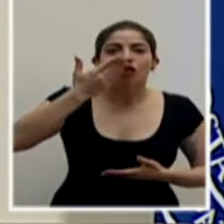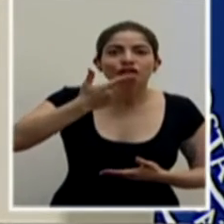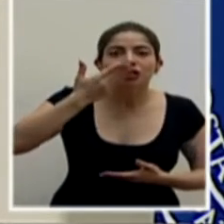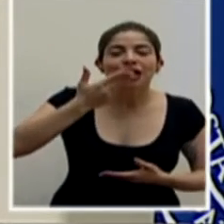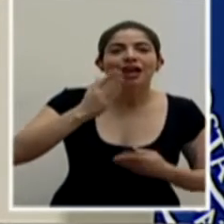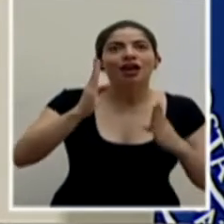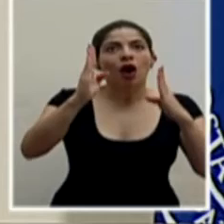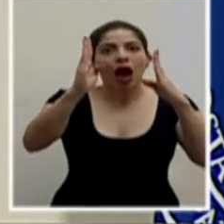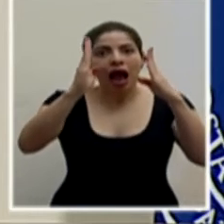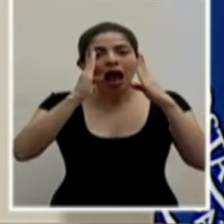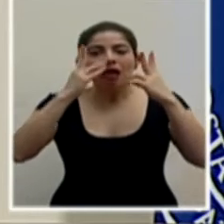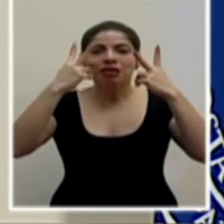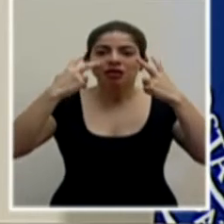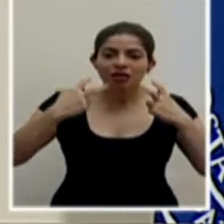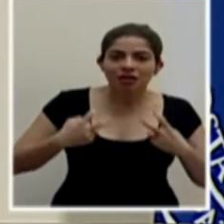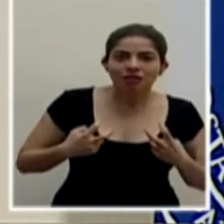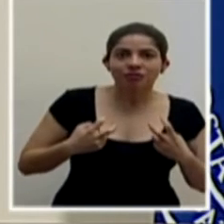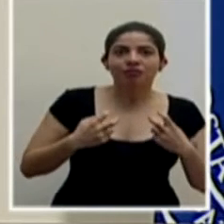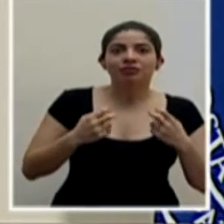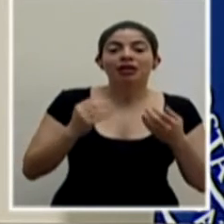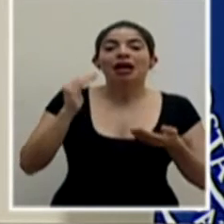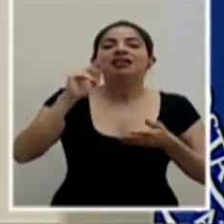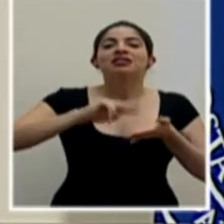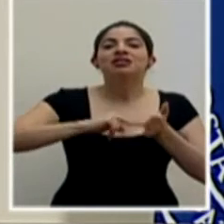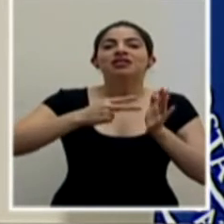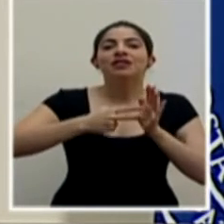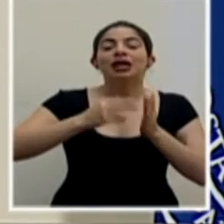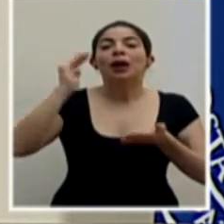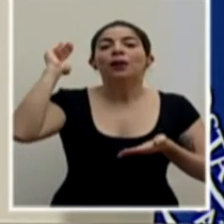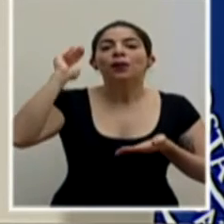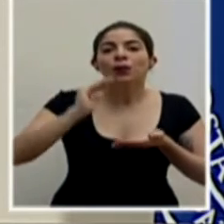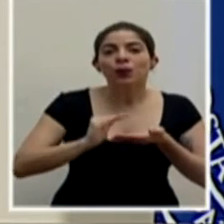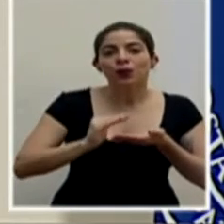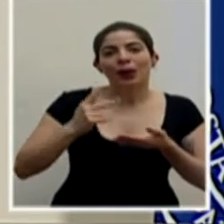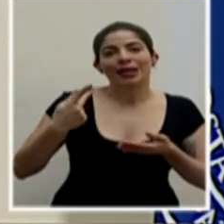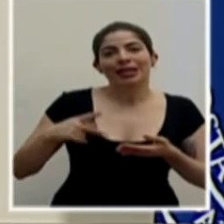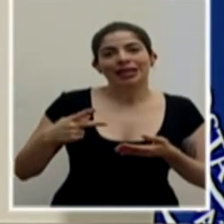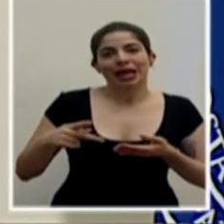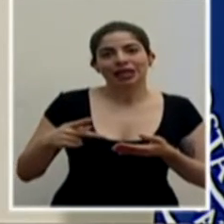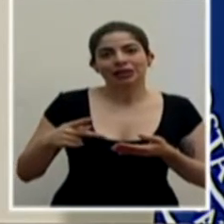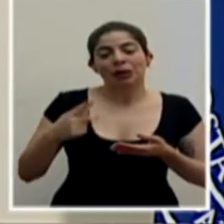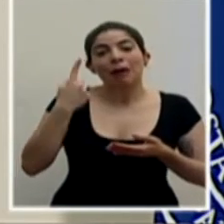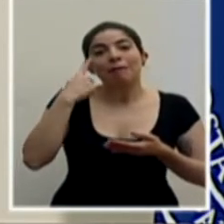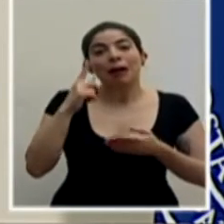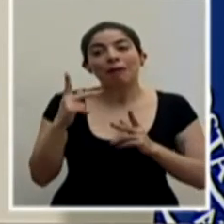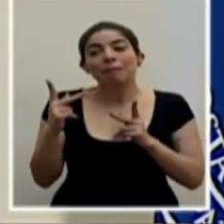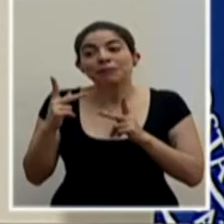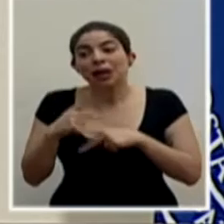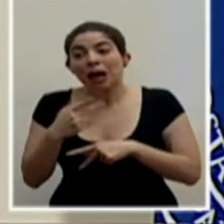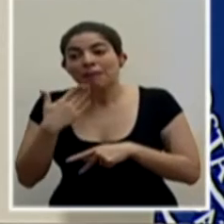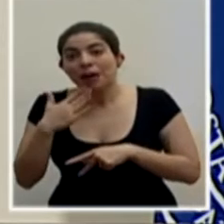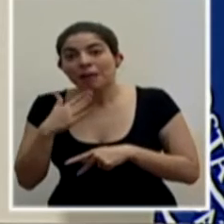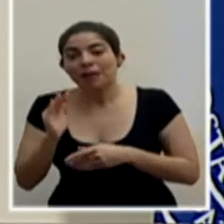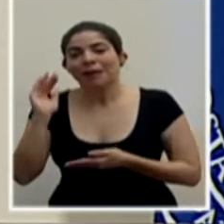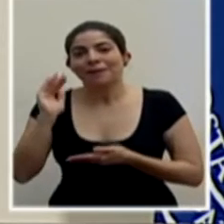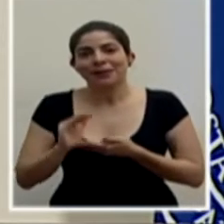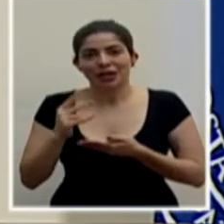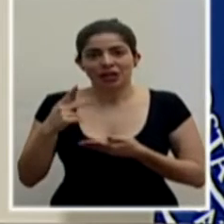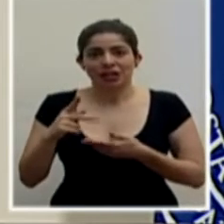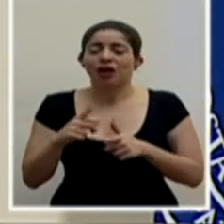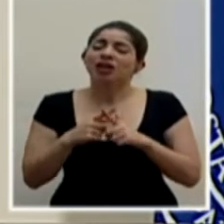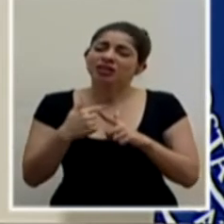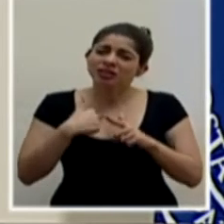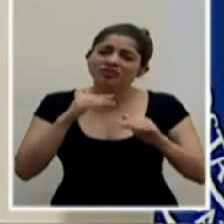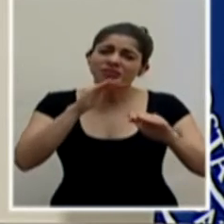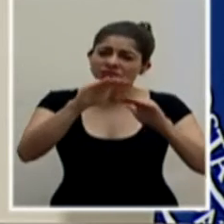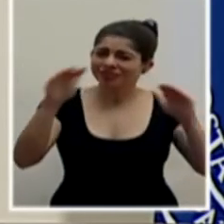de cierta manera, que minimizamos el riesgo de mayores complicaciones. Así que el llamado en